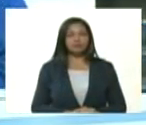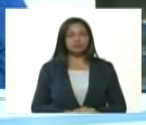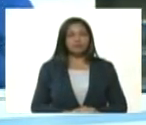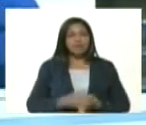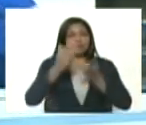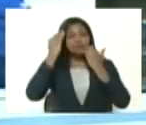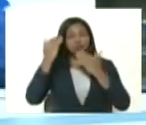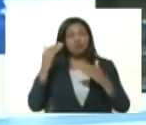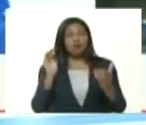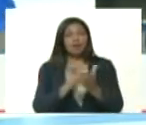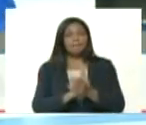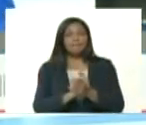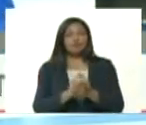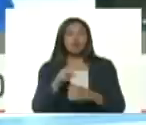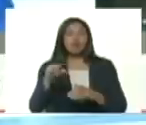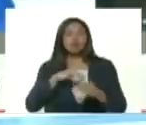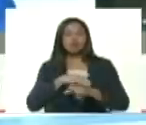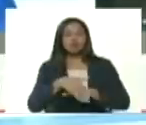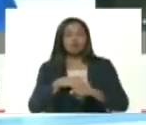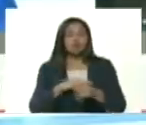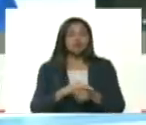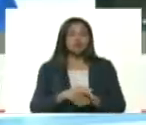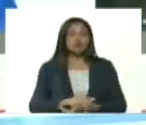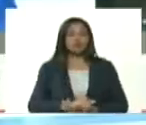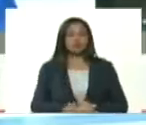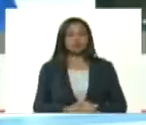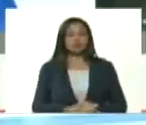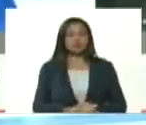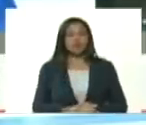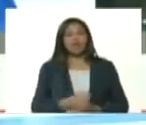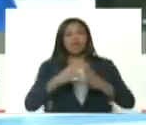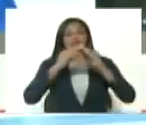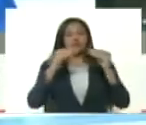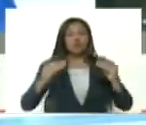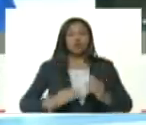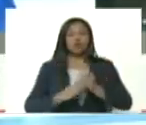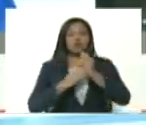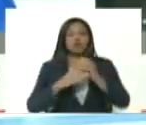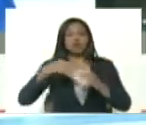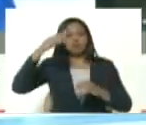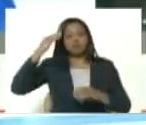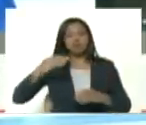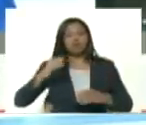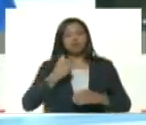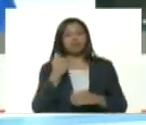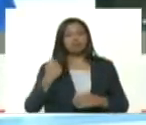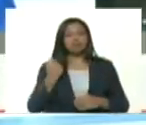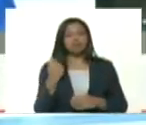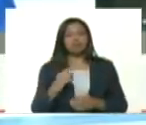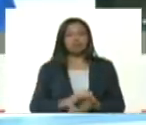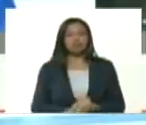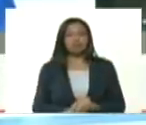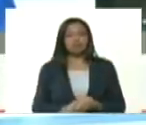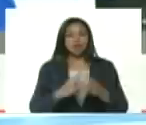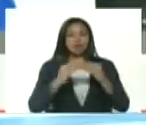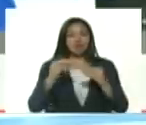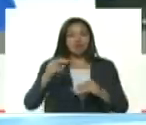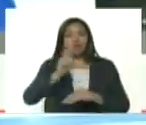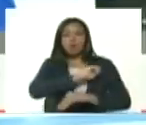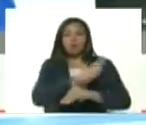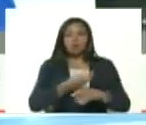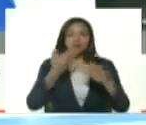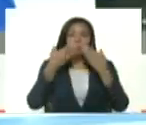Saludo al compañero Héctor Rodríguez, a Pepe, a todos los líderes militares, policiales, a todo el poder